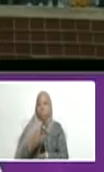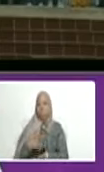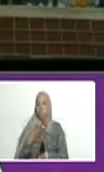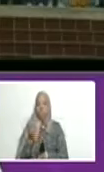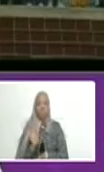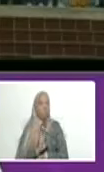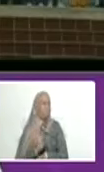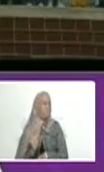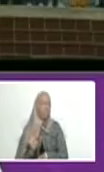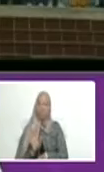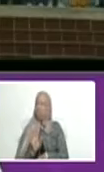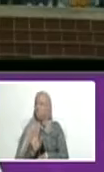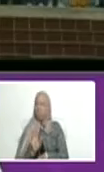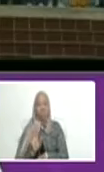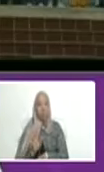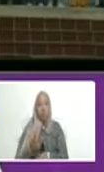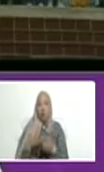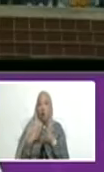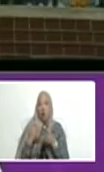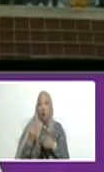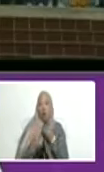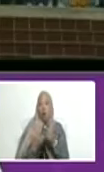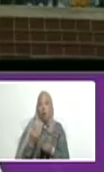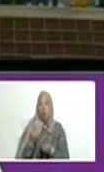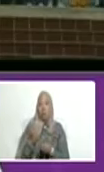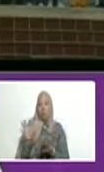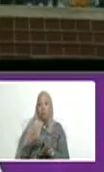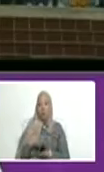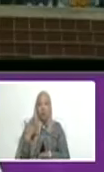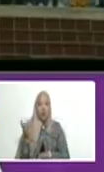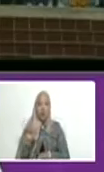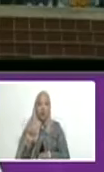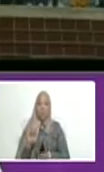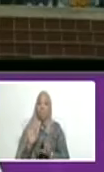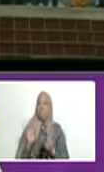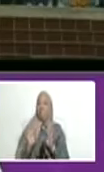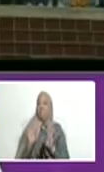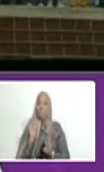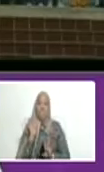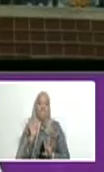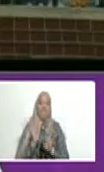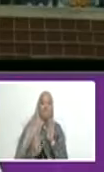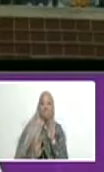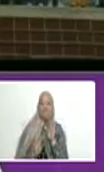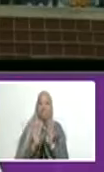podido ni podrán. No se vistan, que no van. No han podido ni podrán.